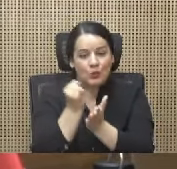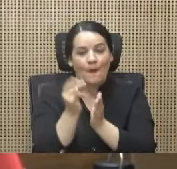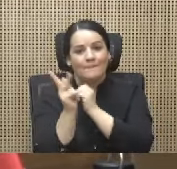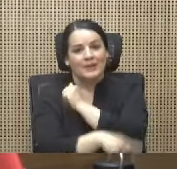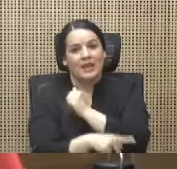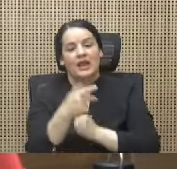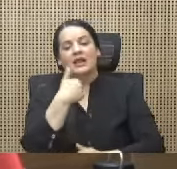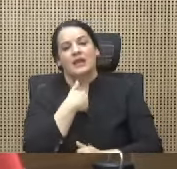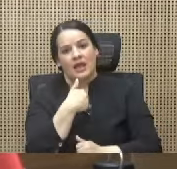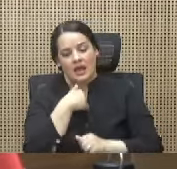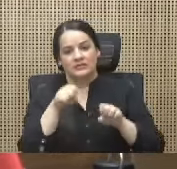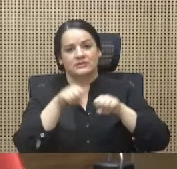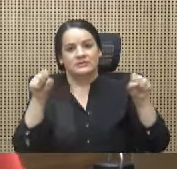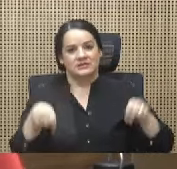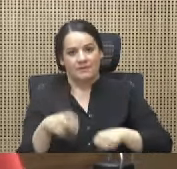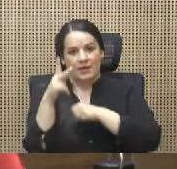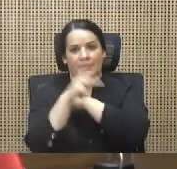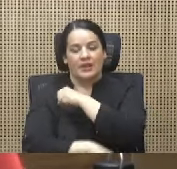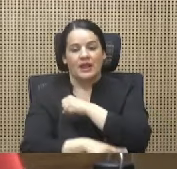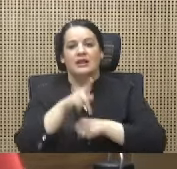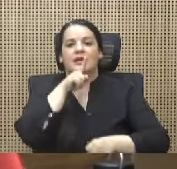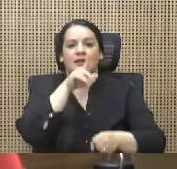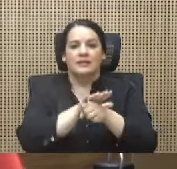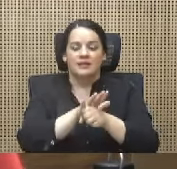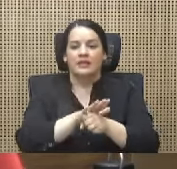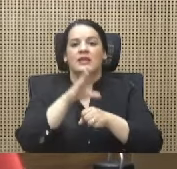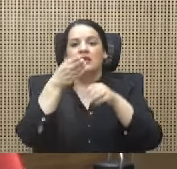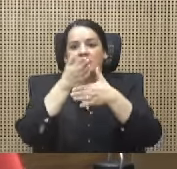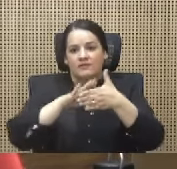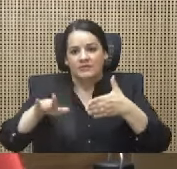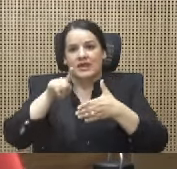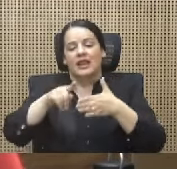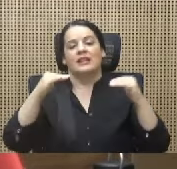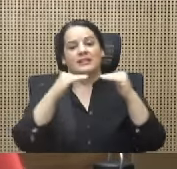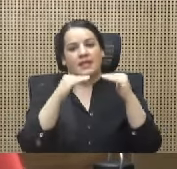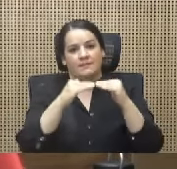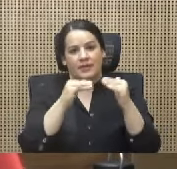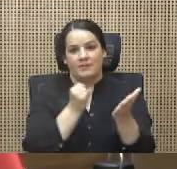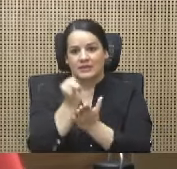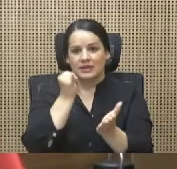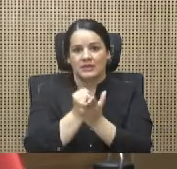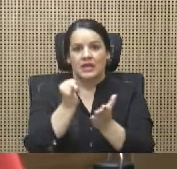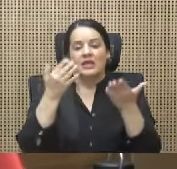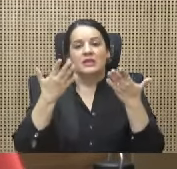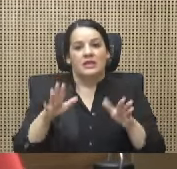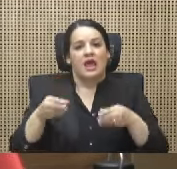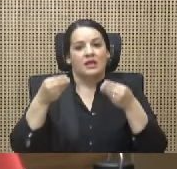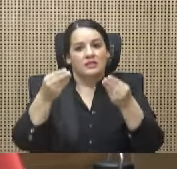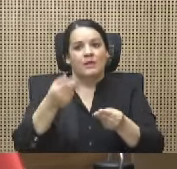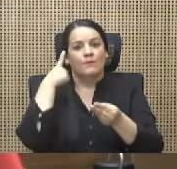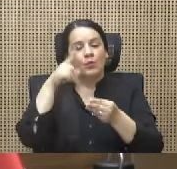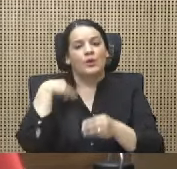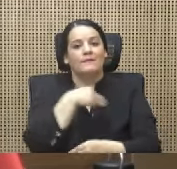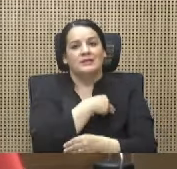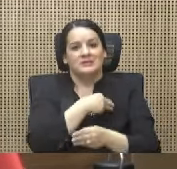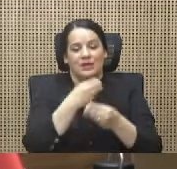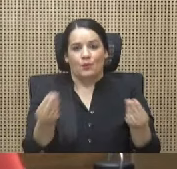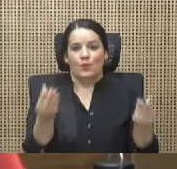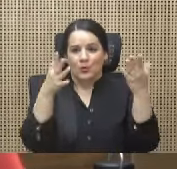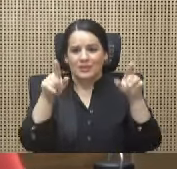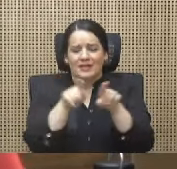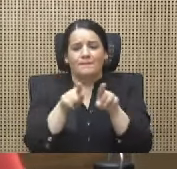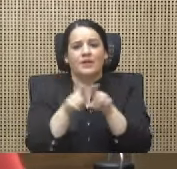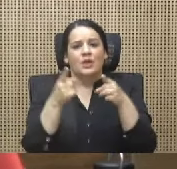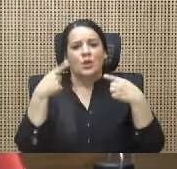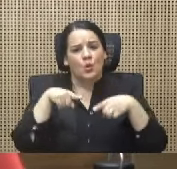actual sistema penal de garantías y de divisiones en la etapa de investigación liderada por parte del Ministerio Público. Y también se mantiene coherente con las